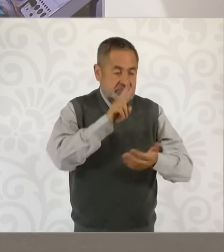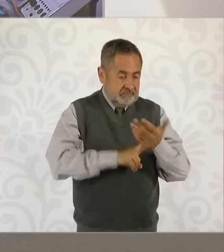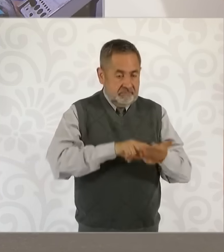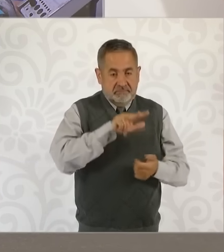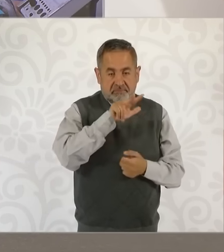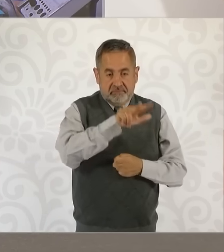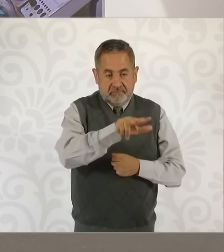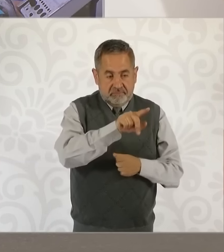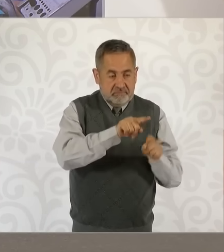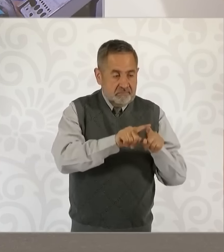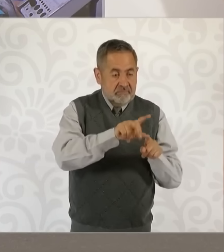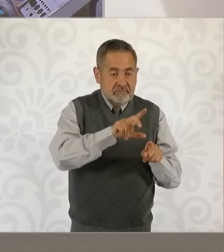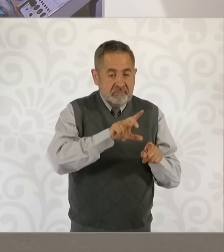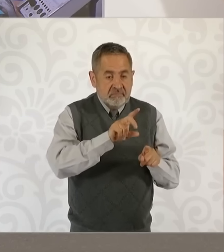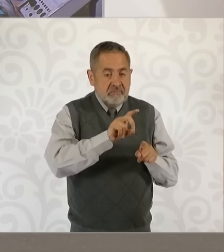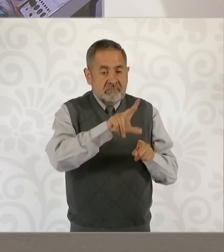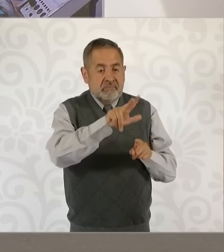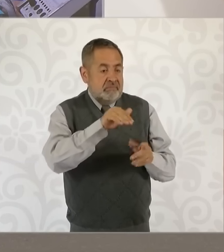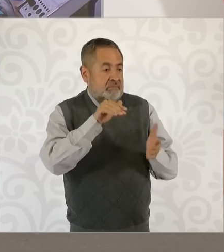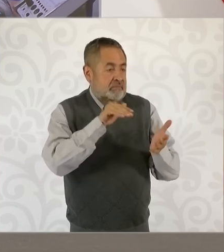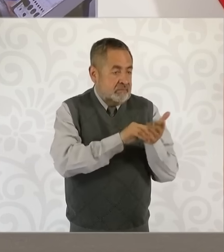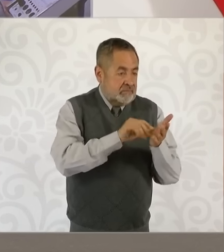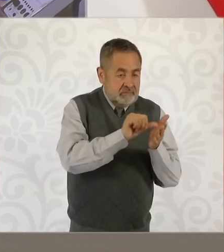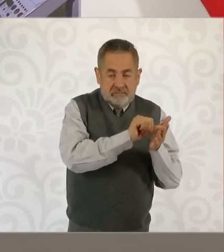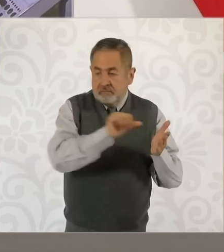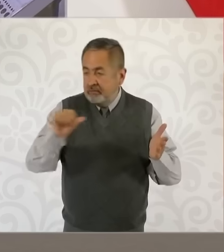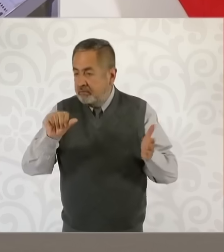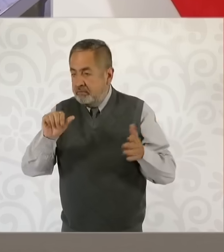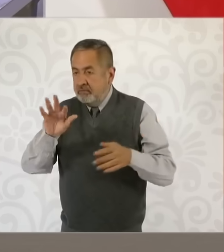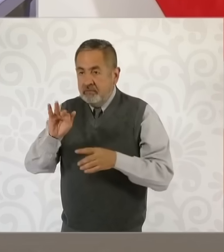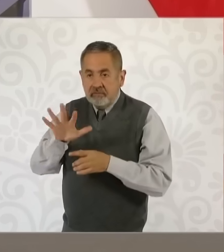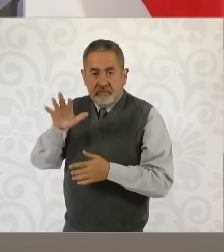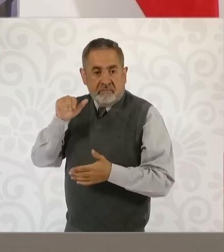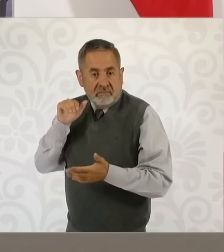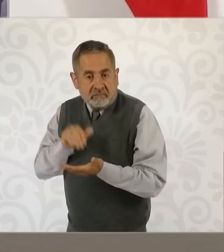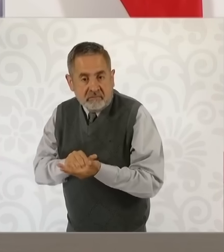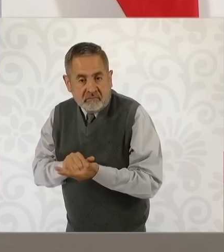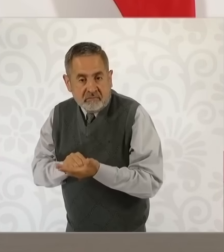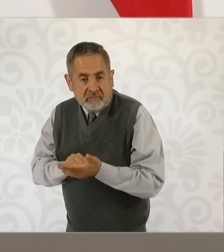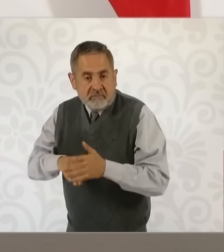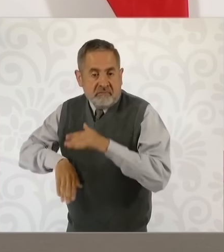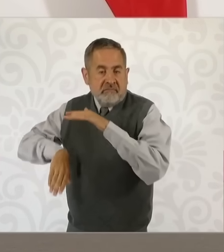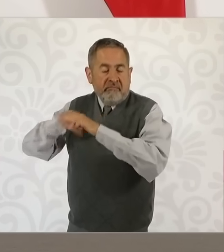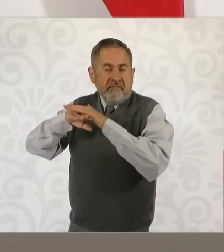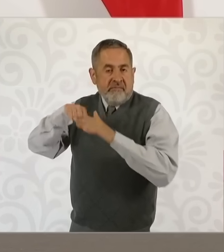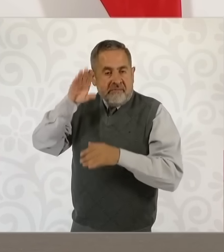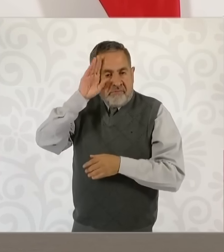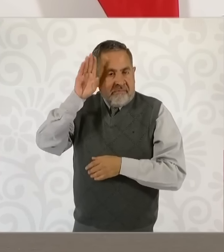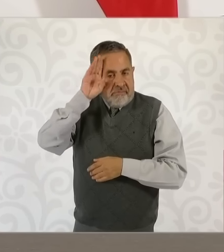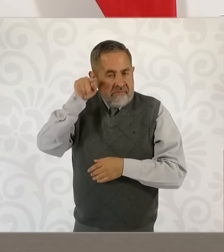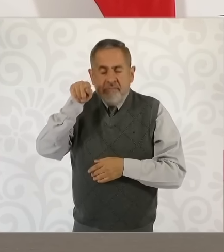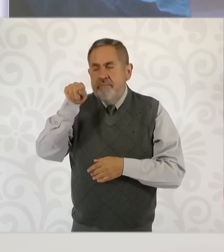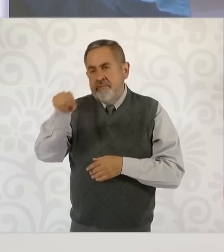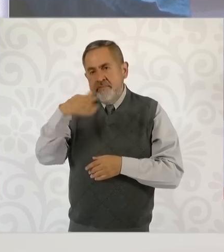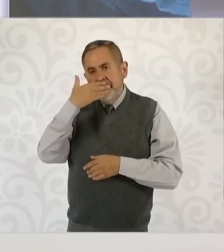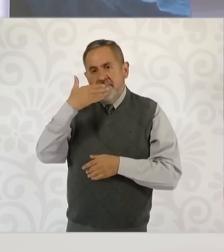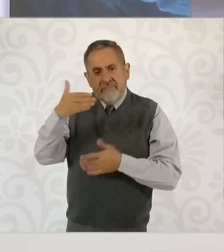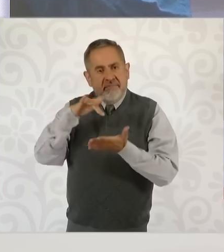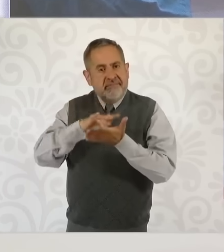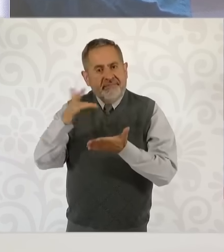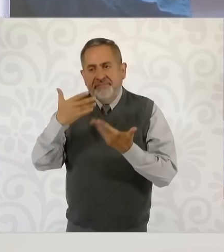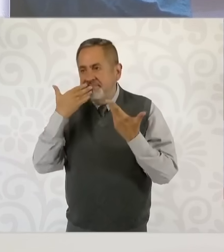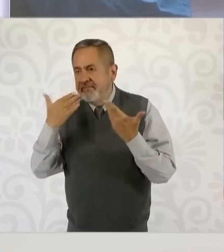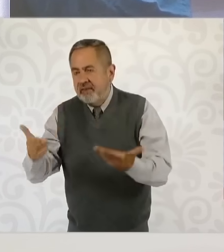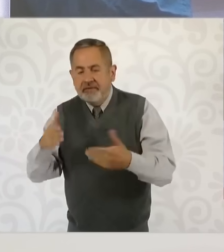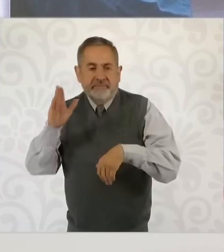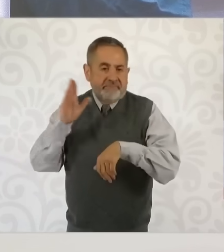de 38,000 a 45,000 Entre otras cosas, pues es gracias a que hay